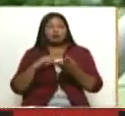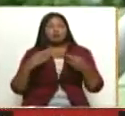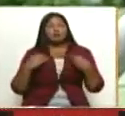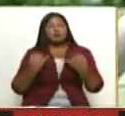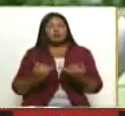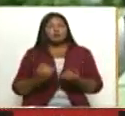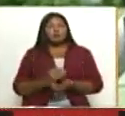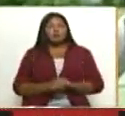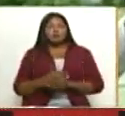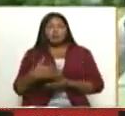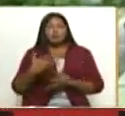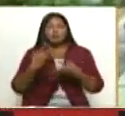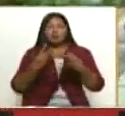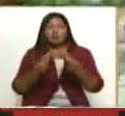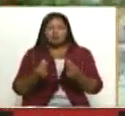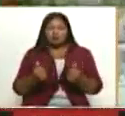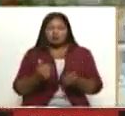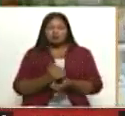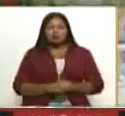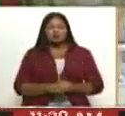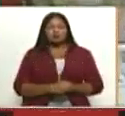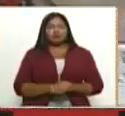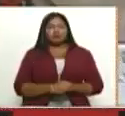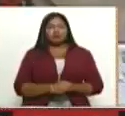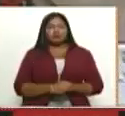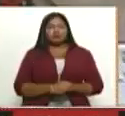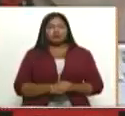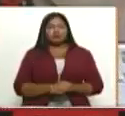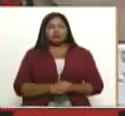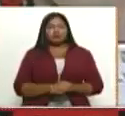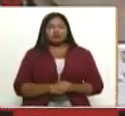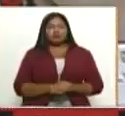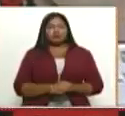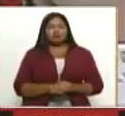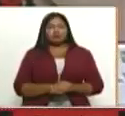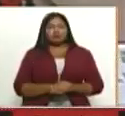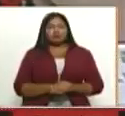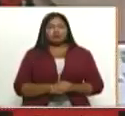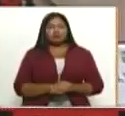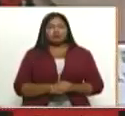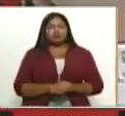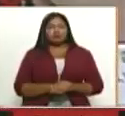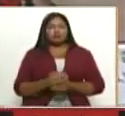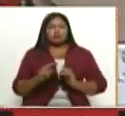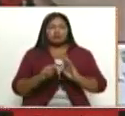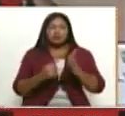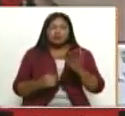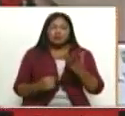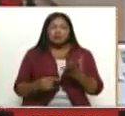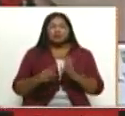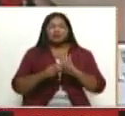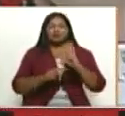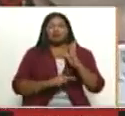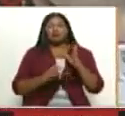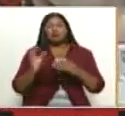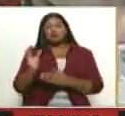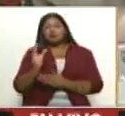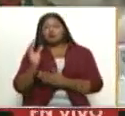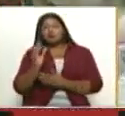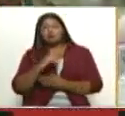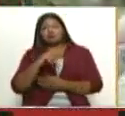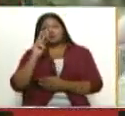puedan resolver y llegar a febrero con un cese que le cumpla a Colombia. Ese es un compromiso y un